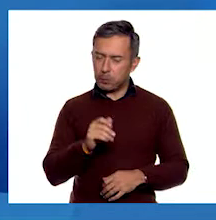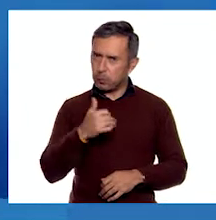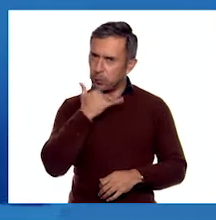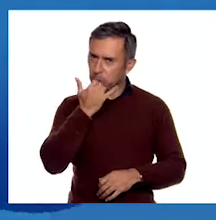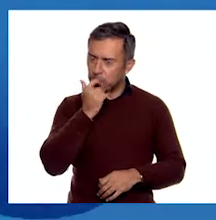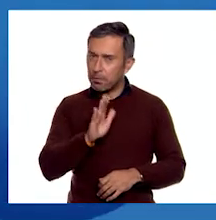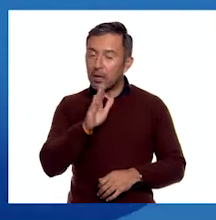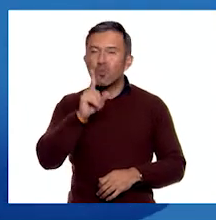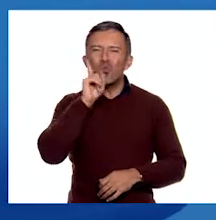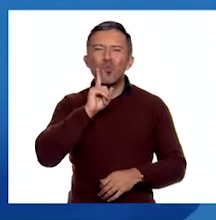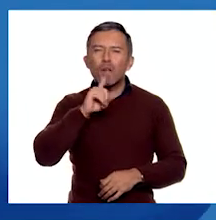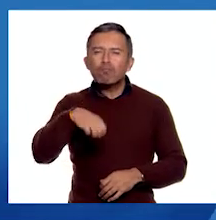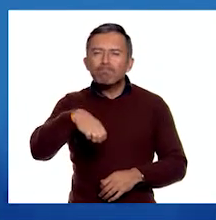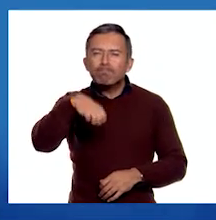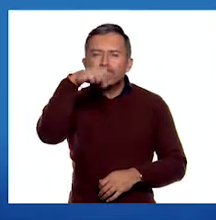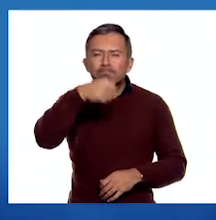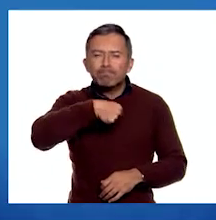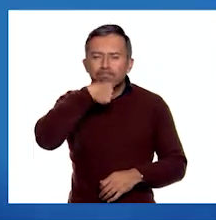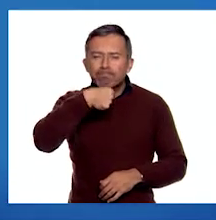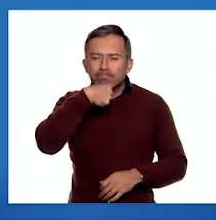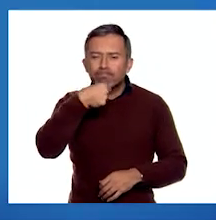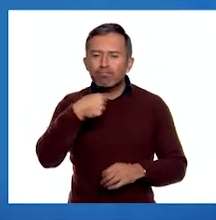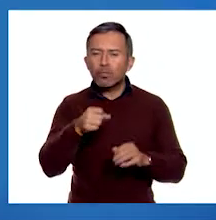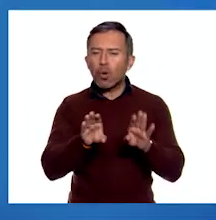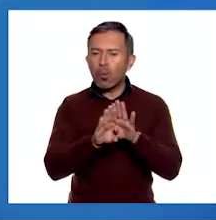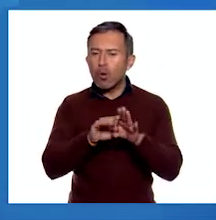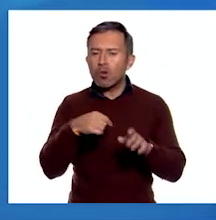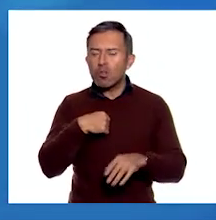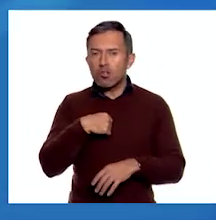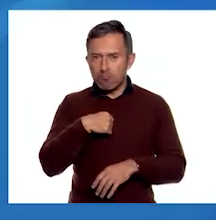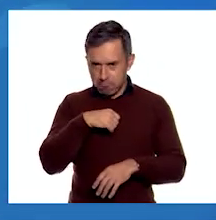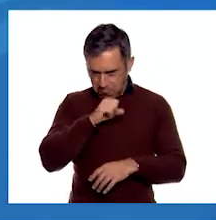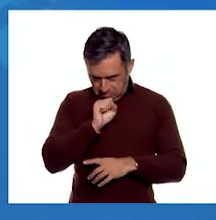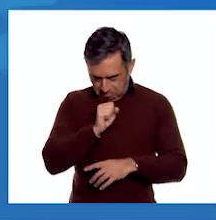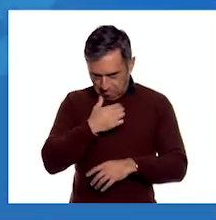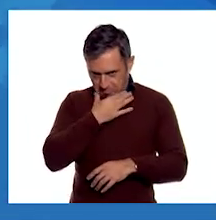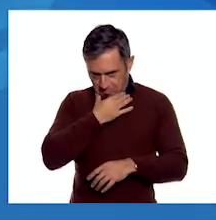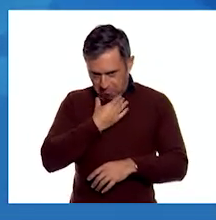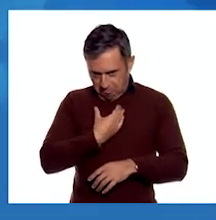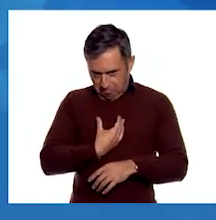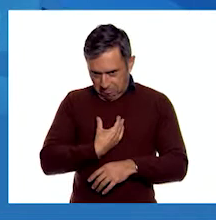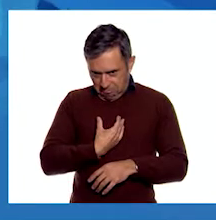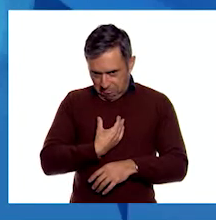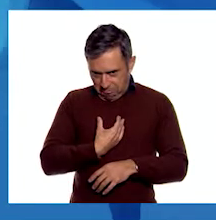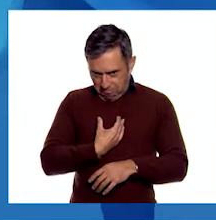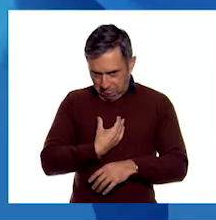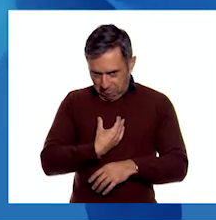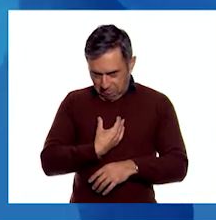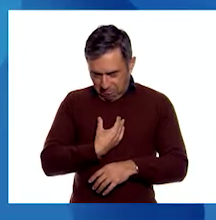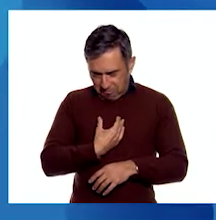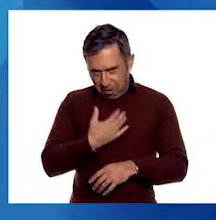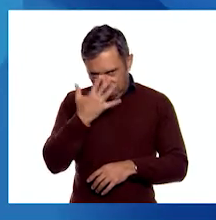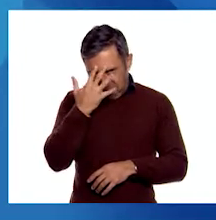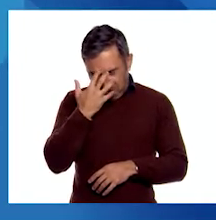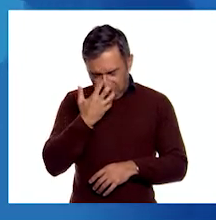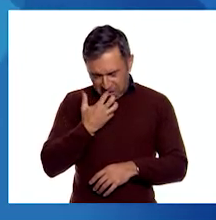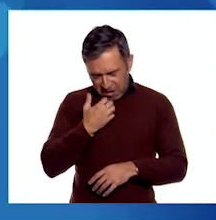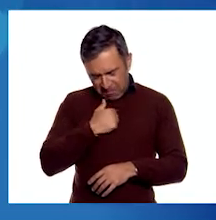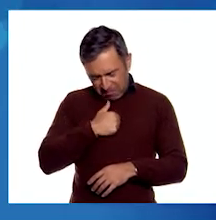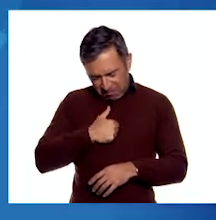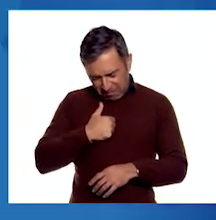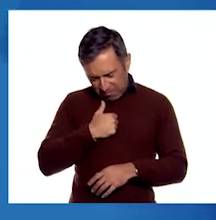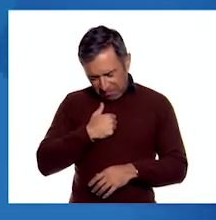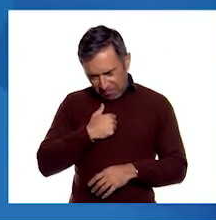mayor con el mentón y muy pegado al muy pecho. Pegado. Como, pues sí, lamentando algo. Muy y triste. Como si tuviera